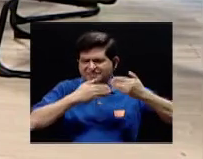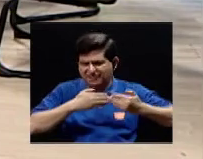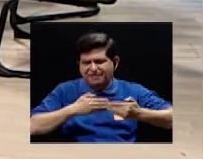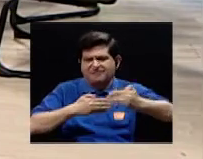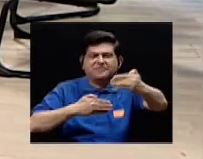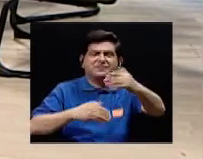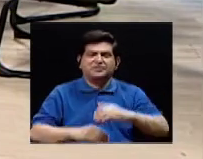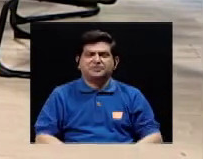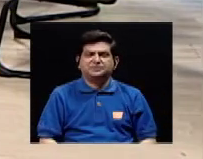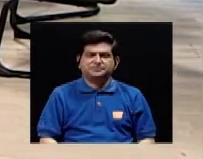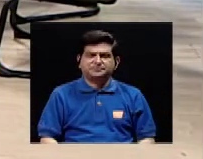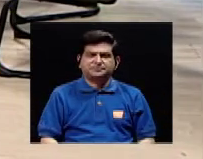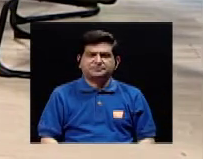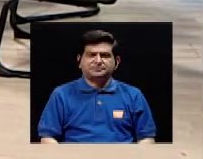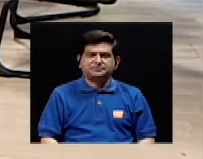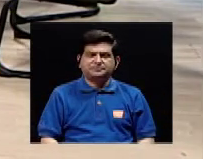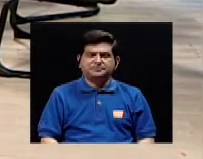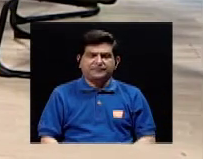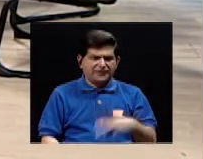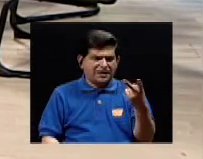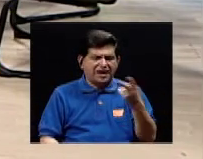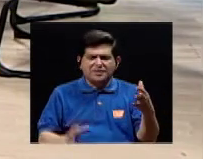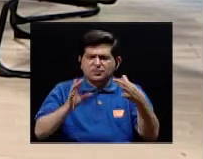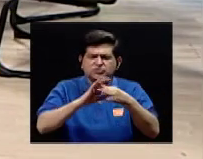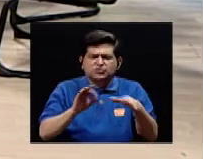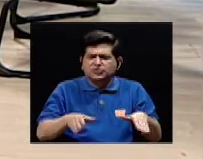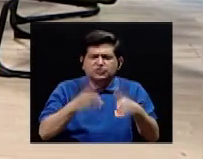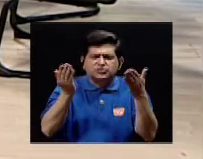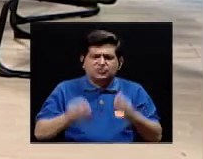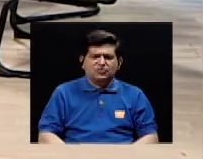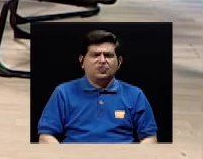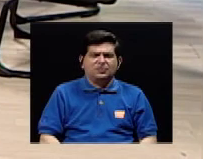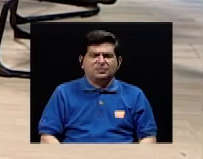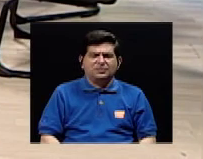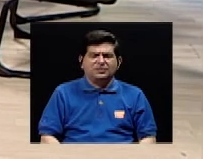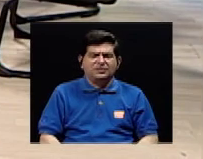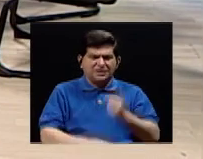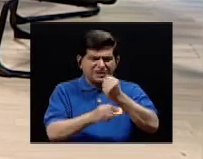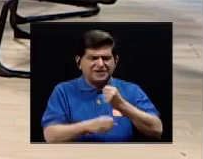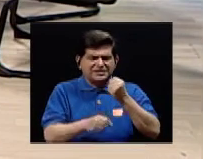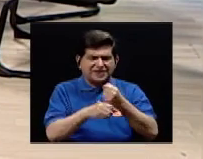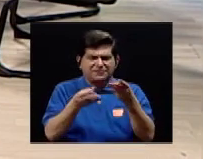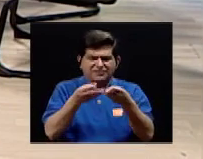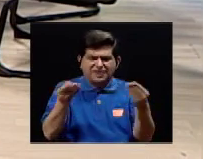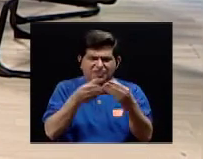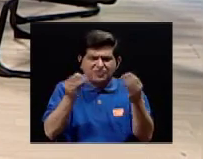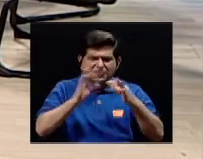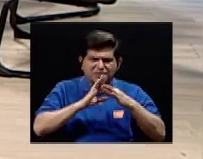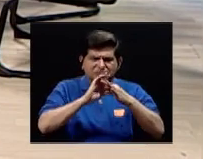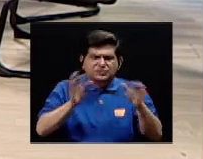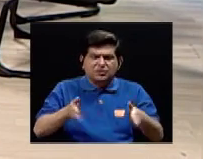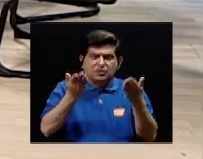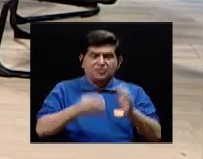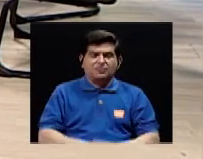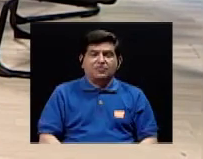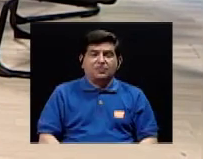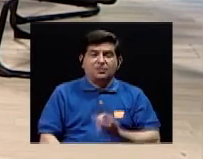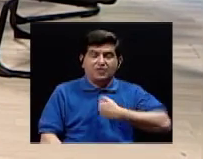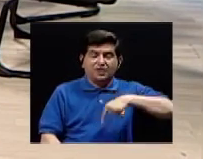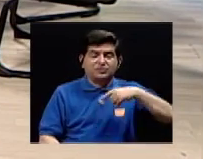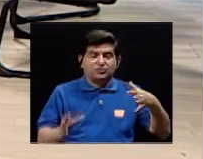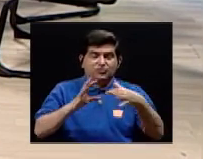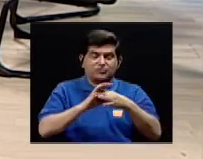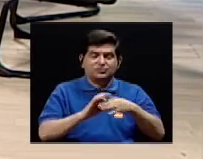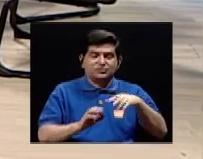tiempo. ¿Qué los unió y cómo han hecho esta yunta de producción audiovisual? Nos unió